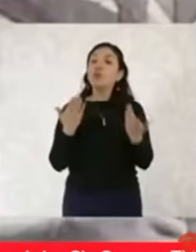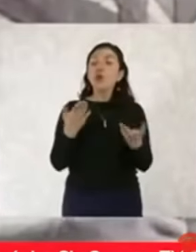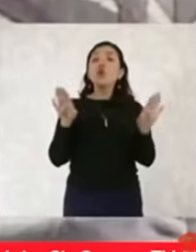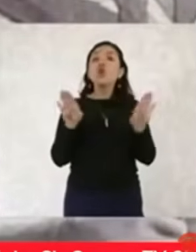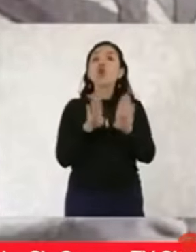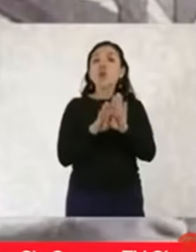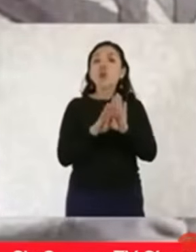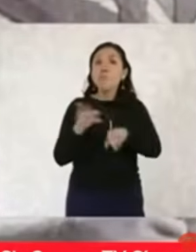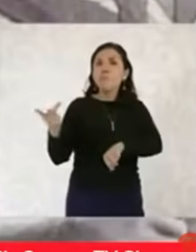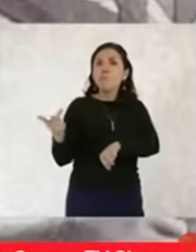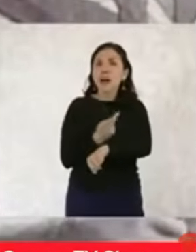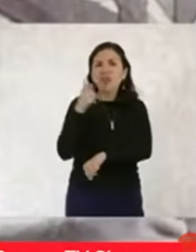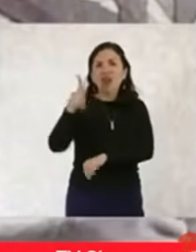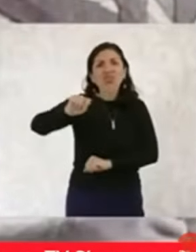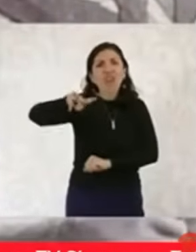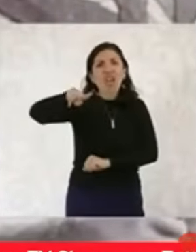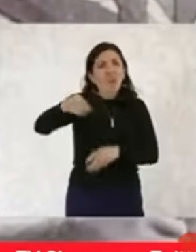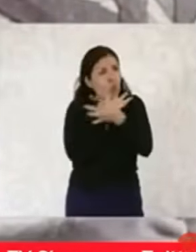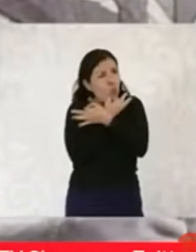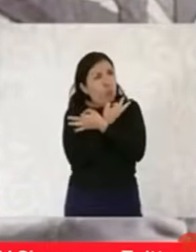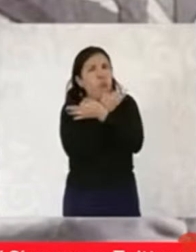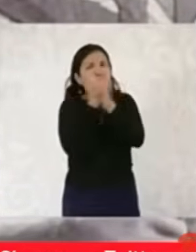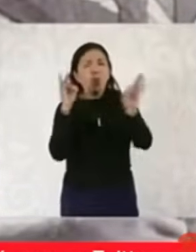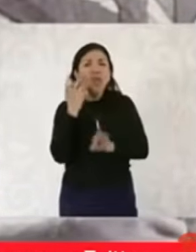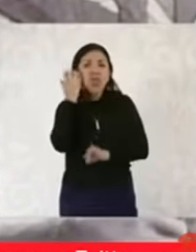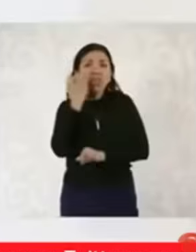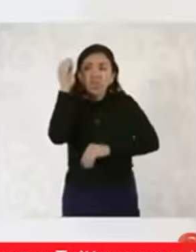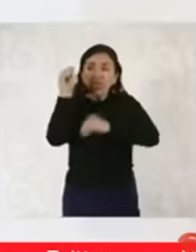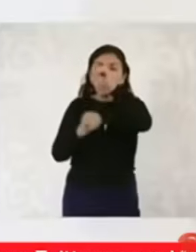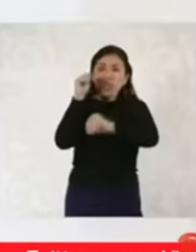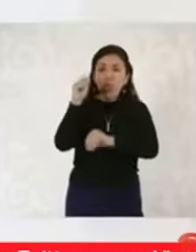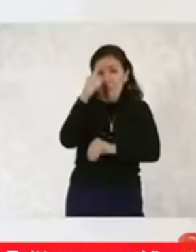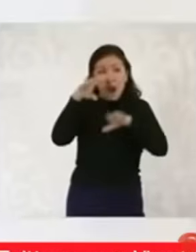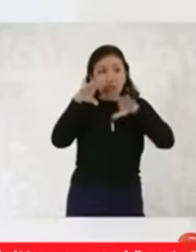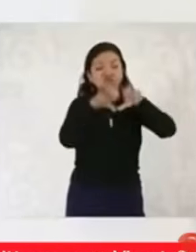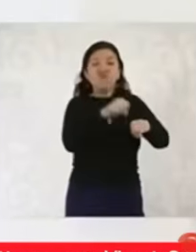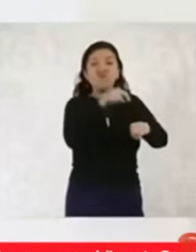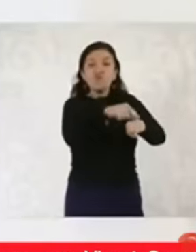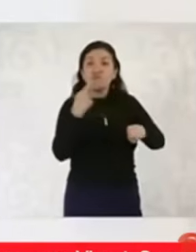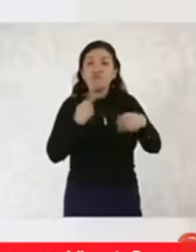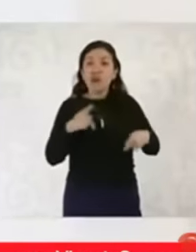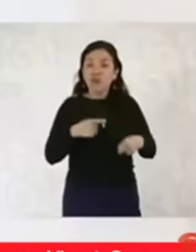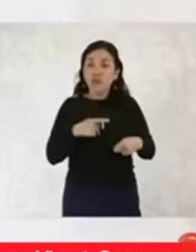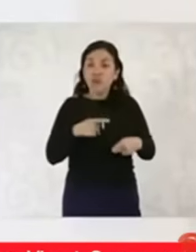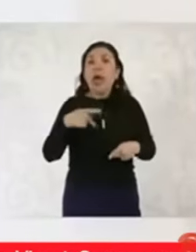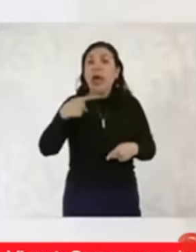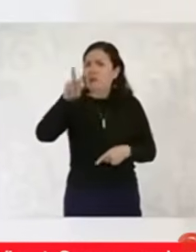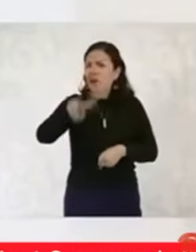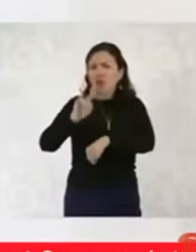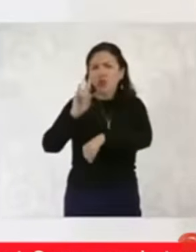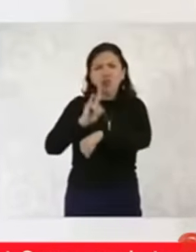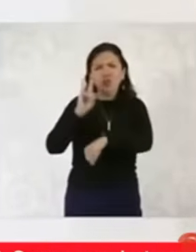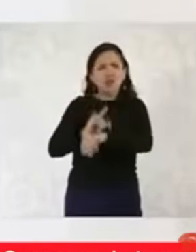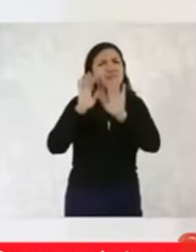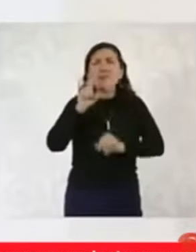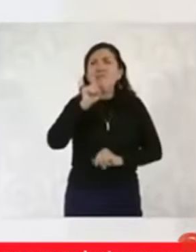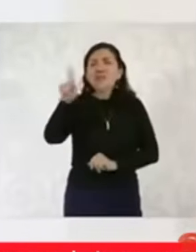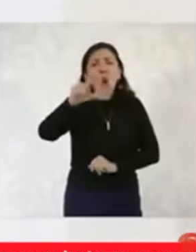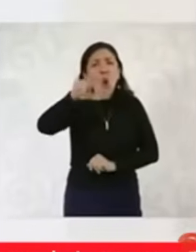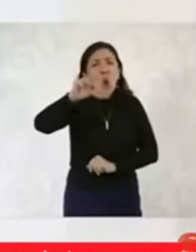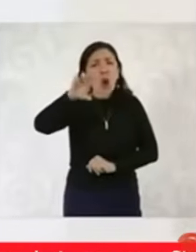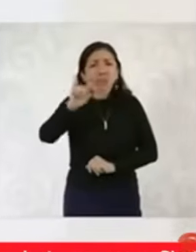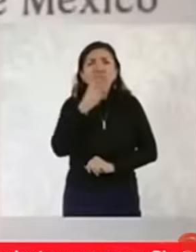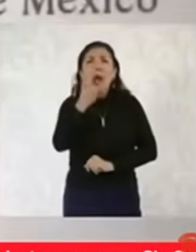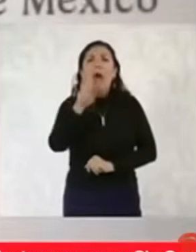cómo fue el montaje de televisión donde esta persona fue detenida, porque fue un montaje reconocido ya por el propio Loret de